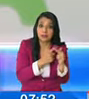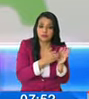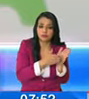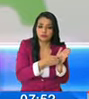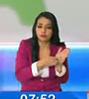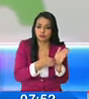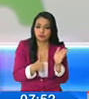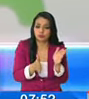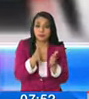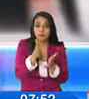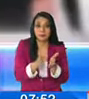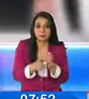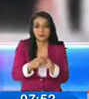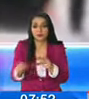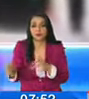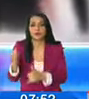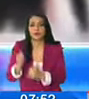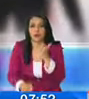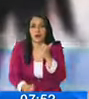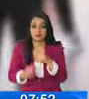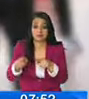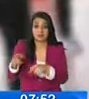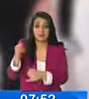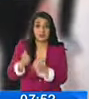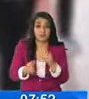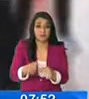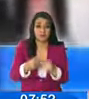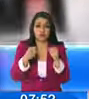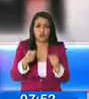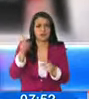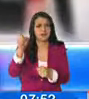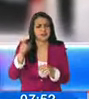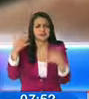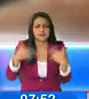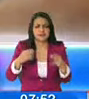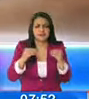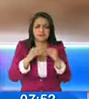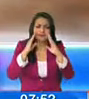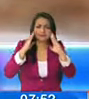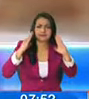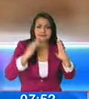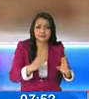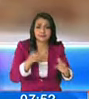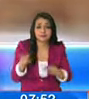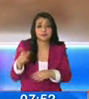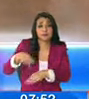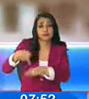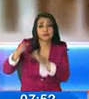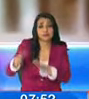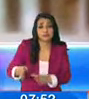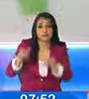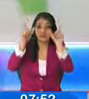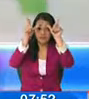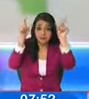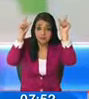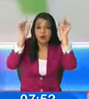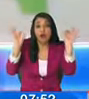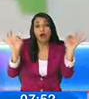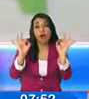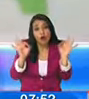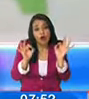en etapas iniciales. Pero los casos severos requieren más atención por parte de los cuidadores, que pueden ser profesionales o familiares.